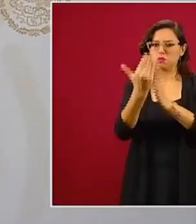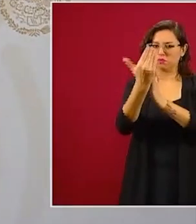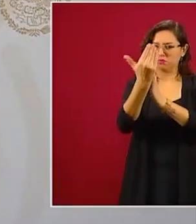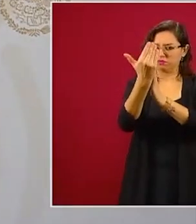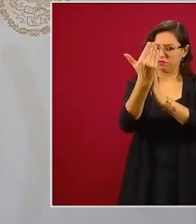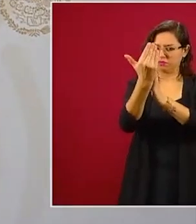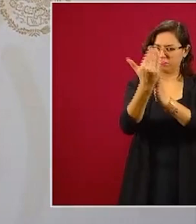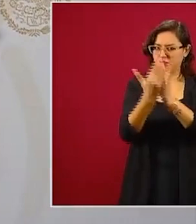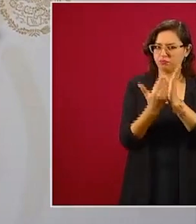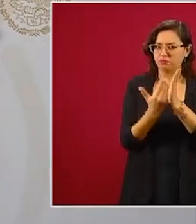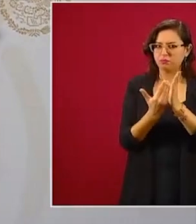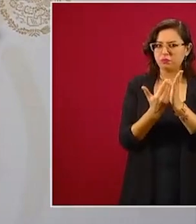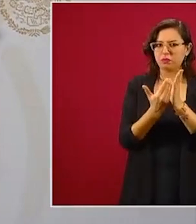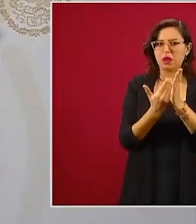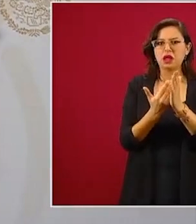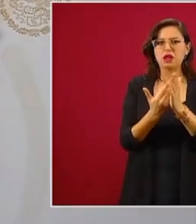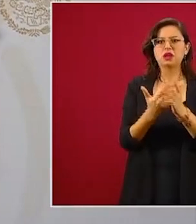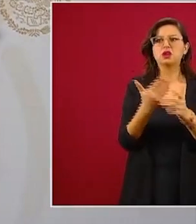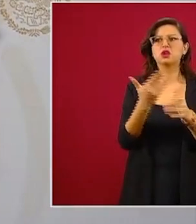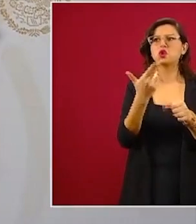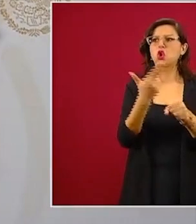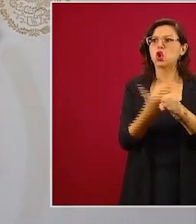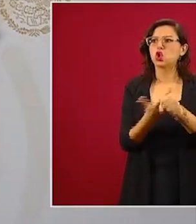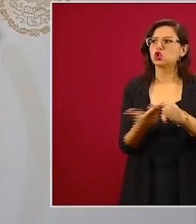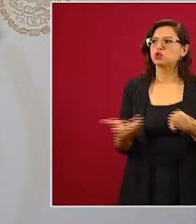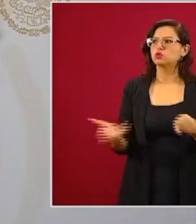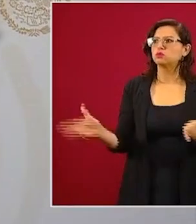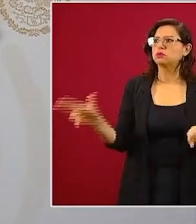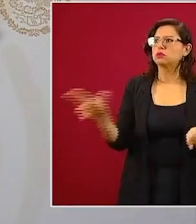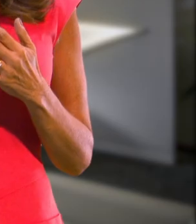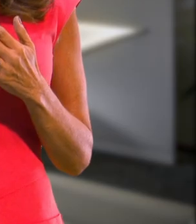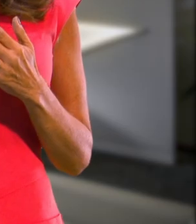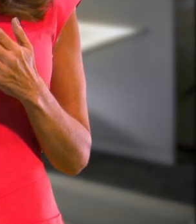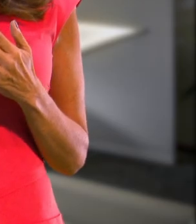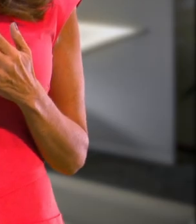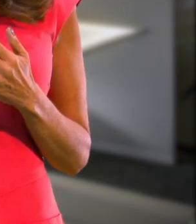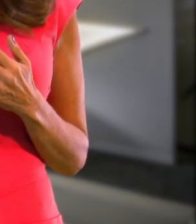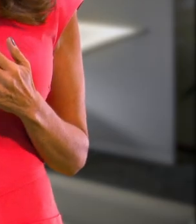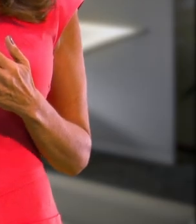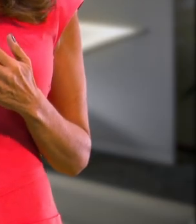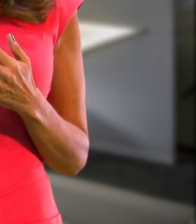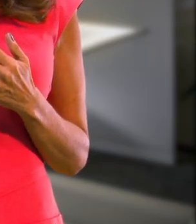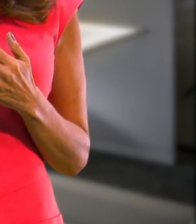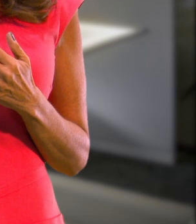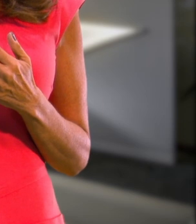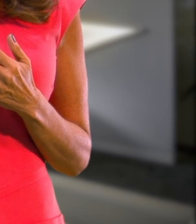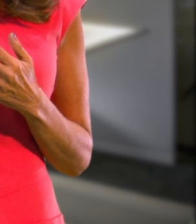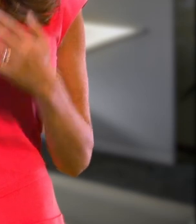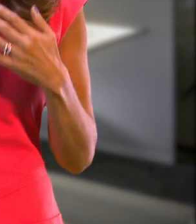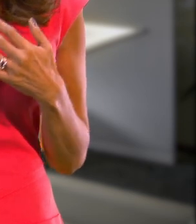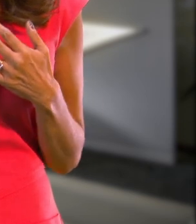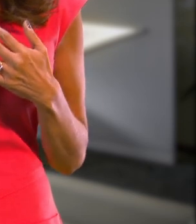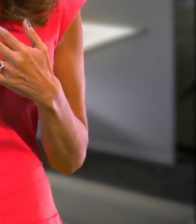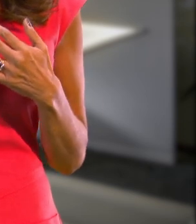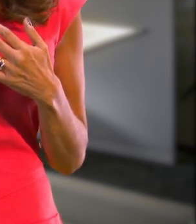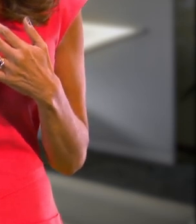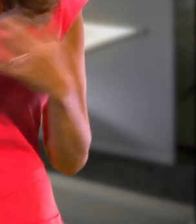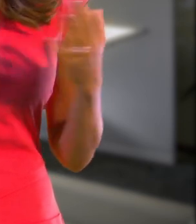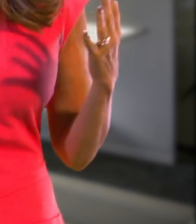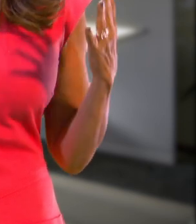Al terminar la frase, dio un paso hacia atrás. Inconscientemente puso una distancia entre lo que dijo y él